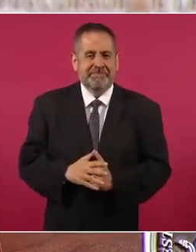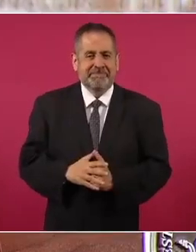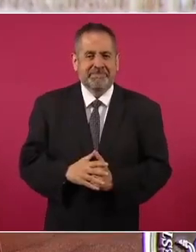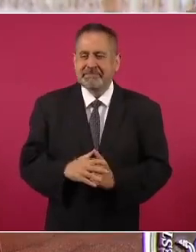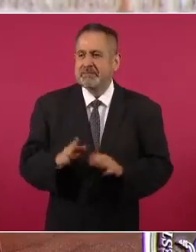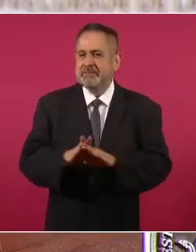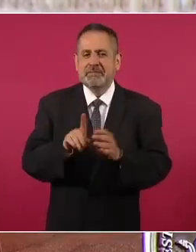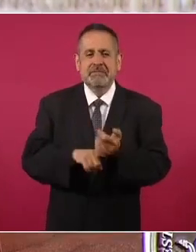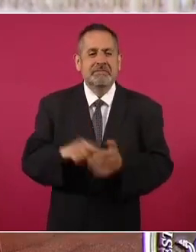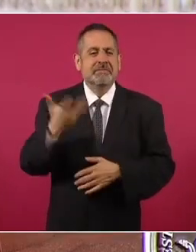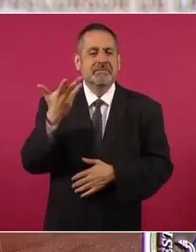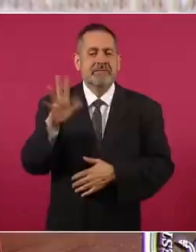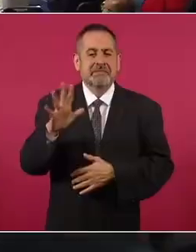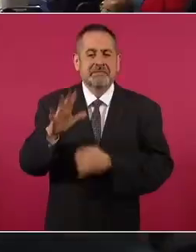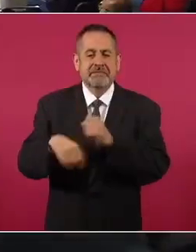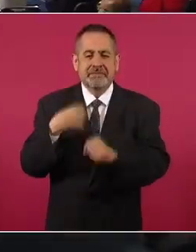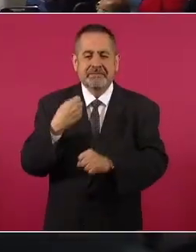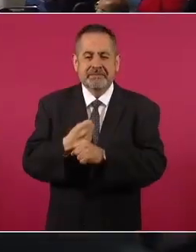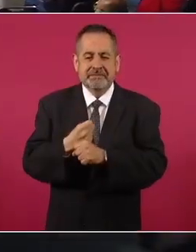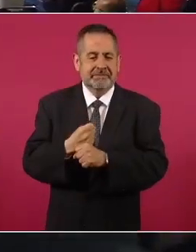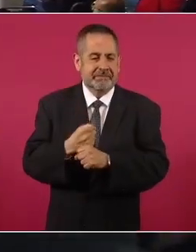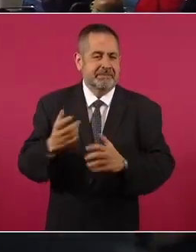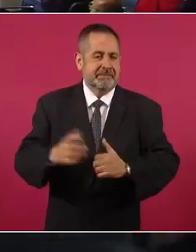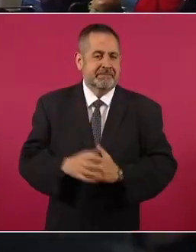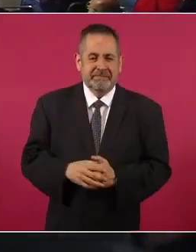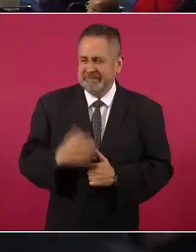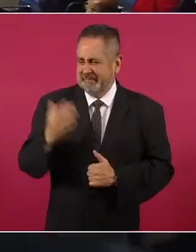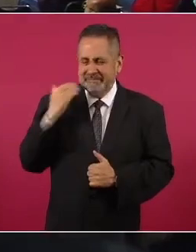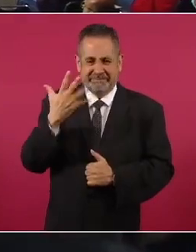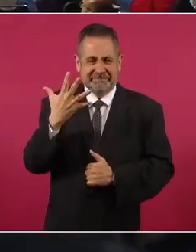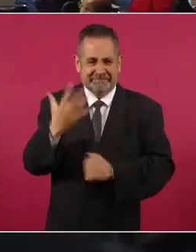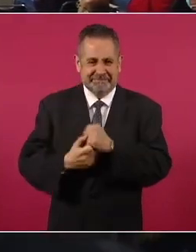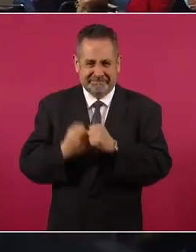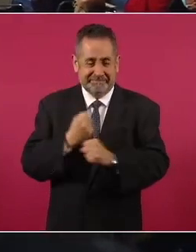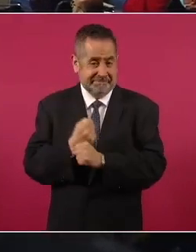no llega ni a 10 años, hace 5 años.